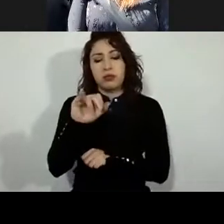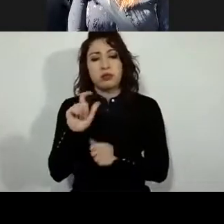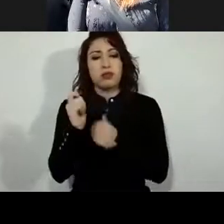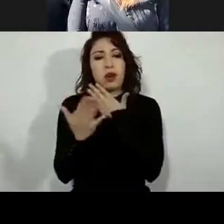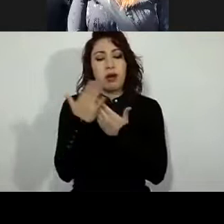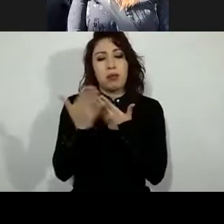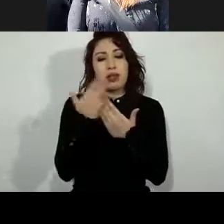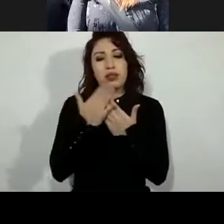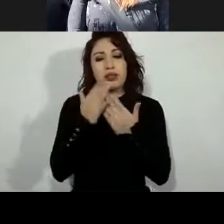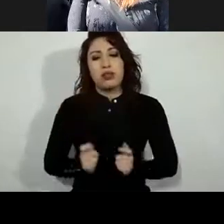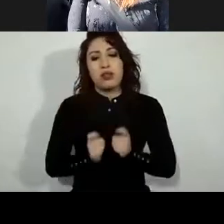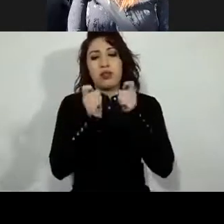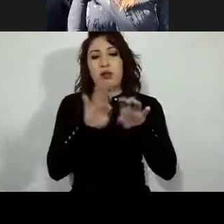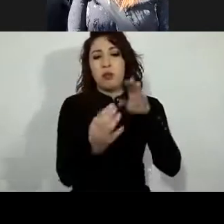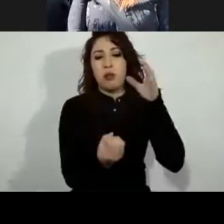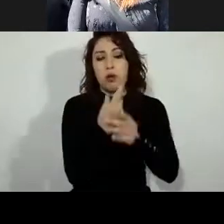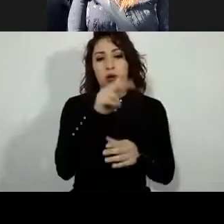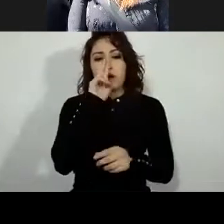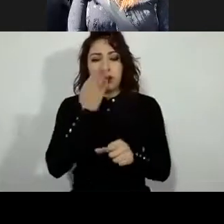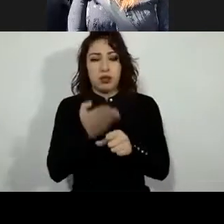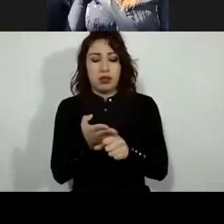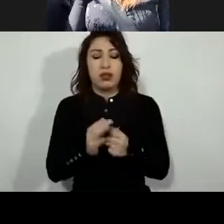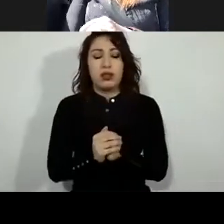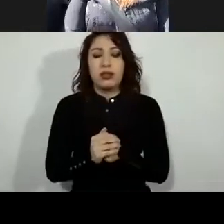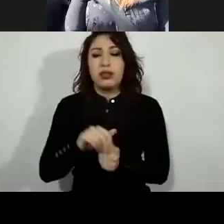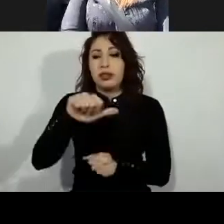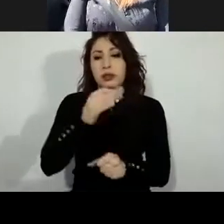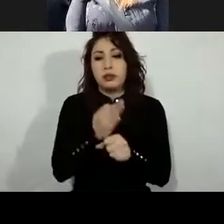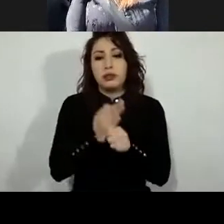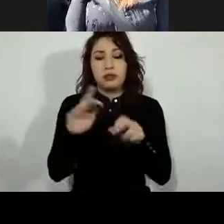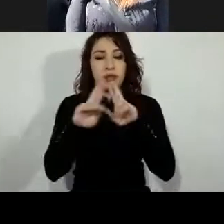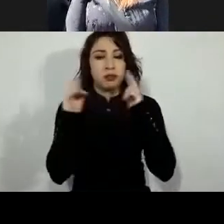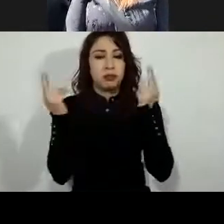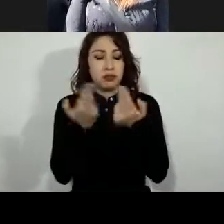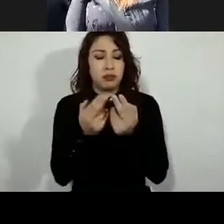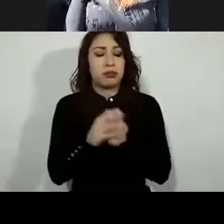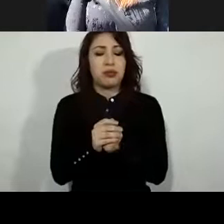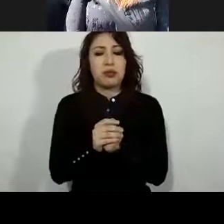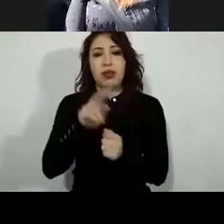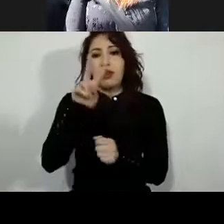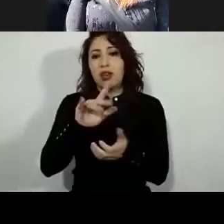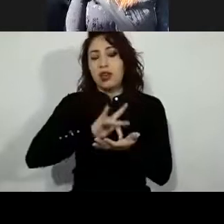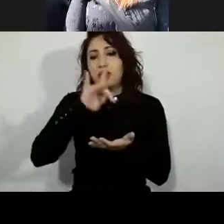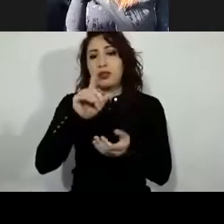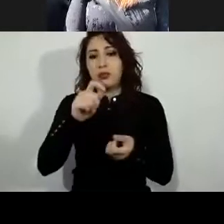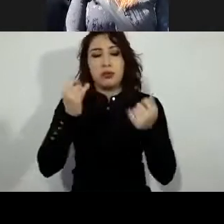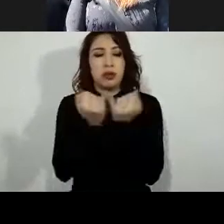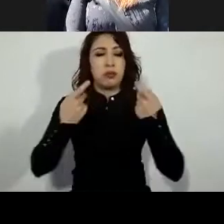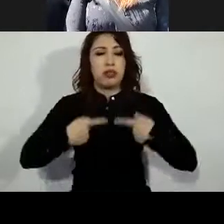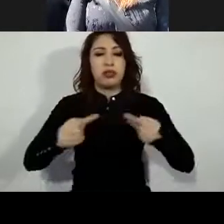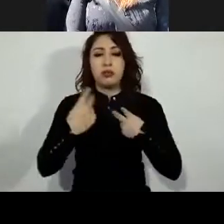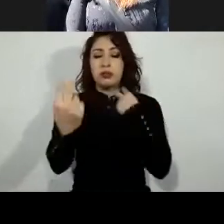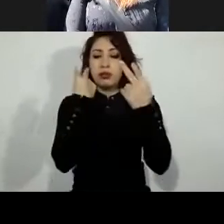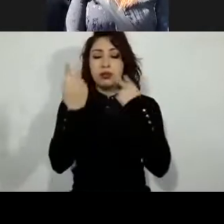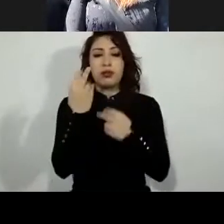en funciones. Y bueno, esta reunión, saludando a todas y todos quienes nos hacen favor de seguir a través de